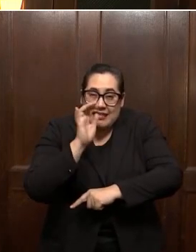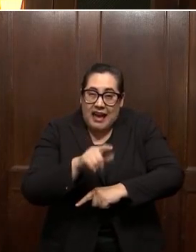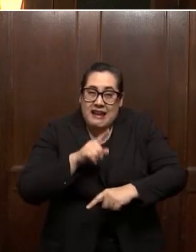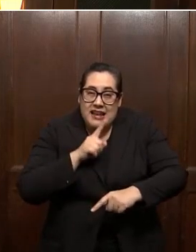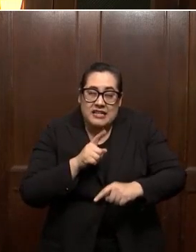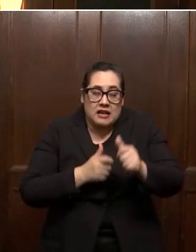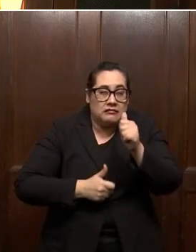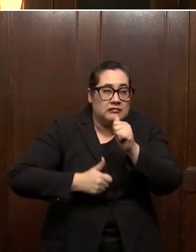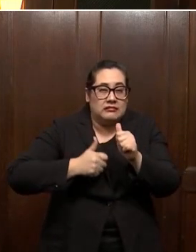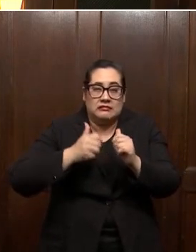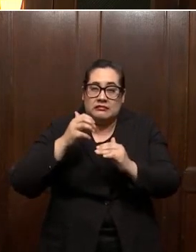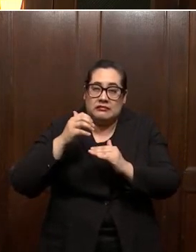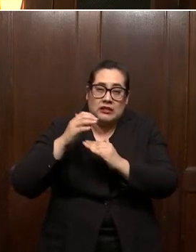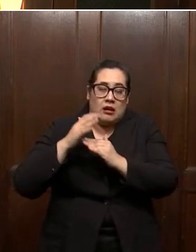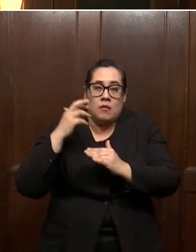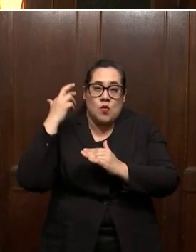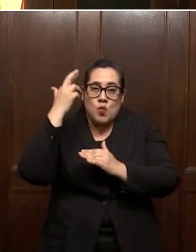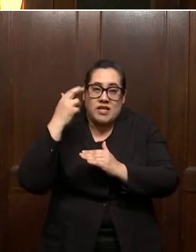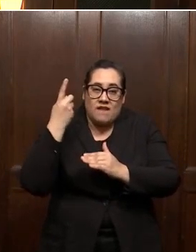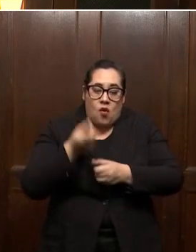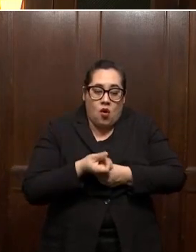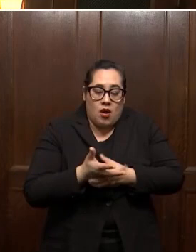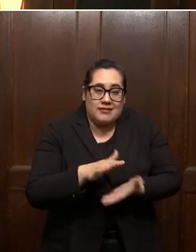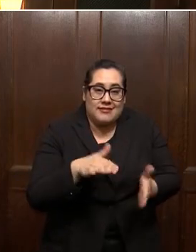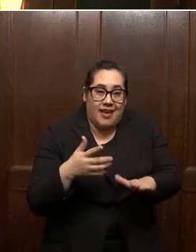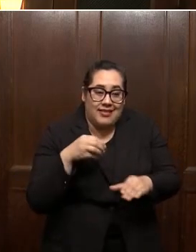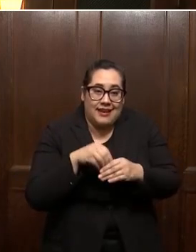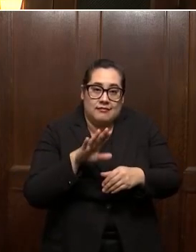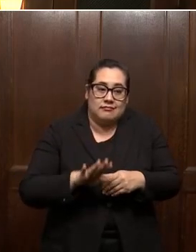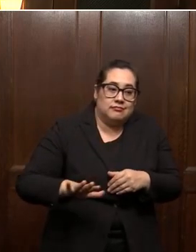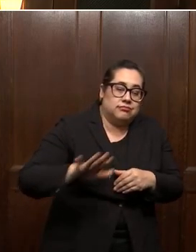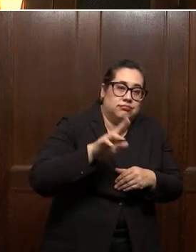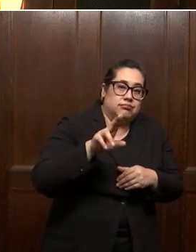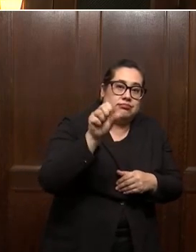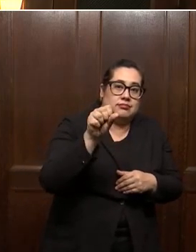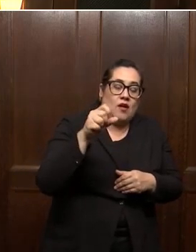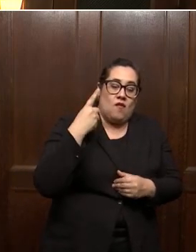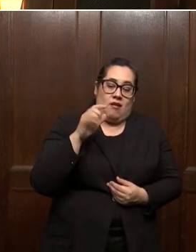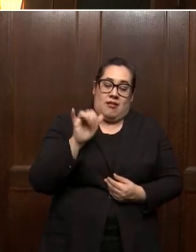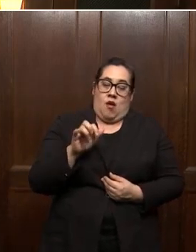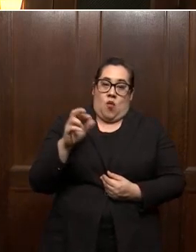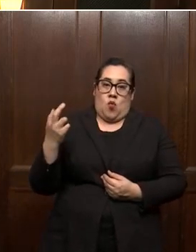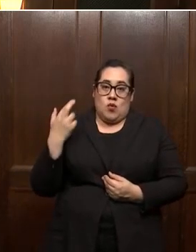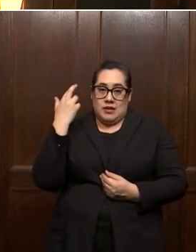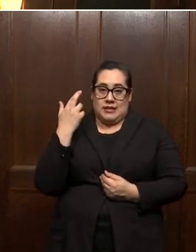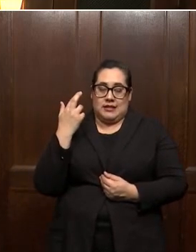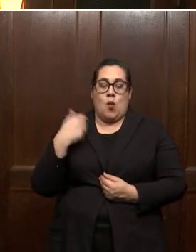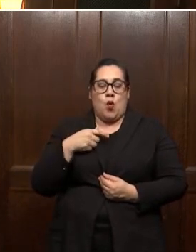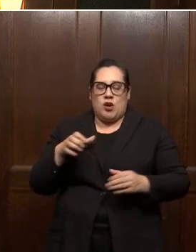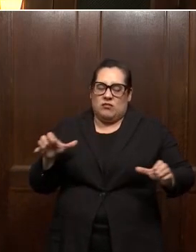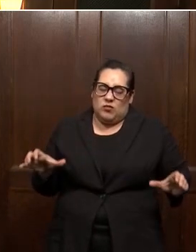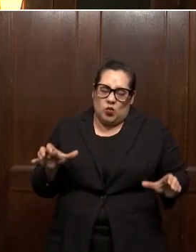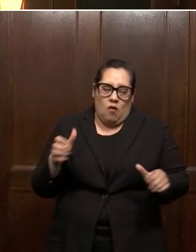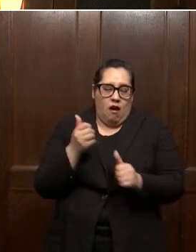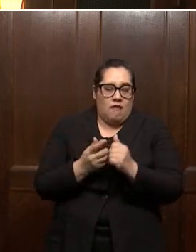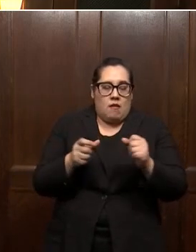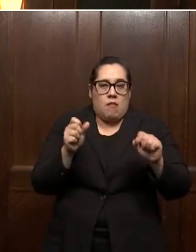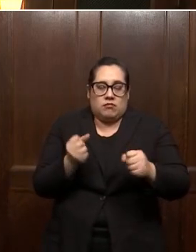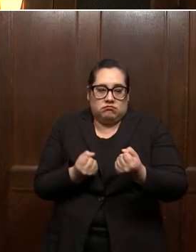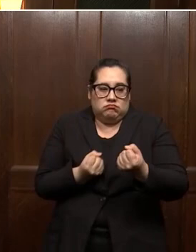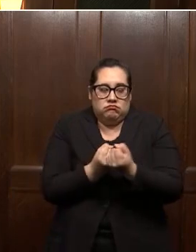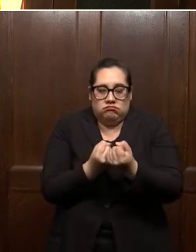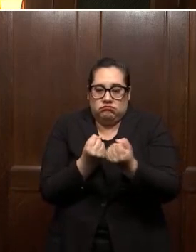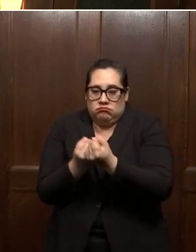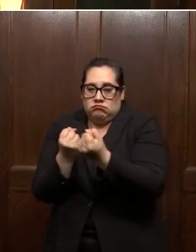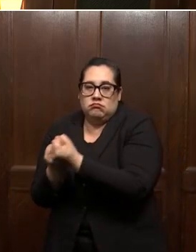causa de muerte en nuestra nación. Por eso estamos haciendo todo lo posible para apoyar a